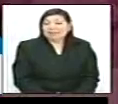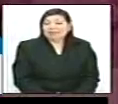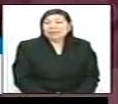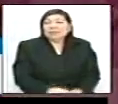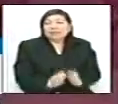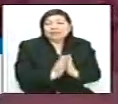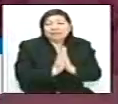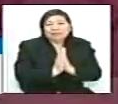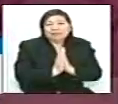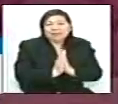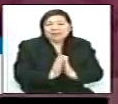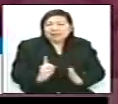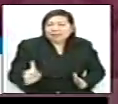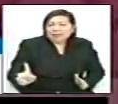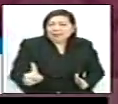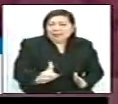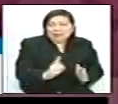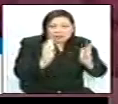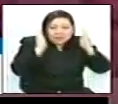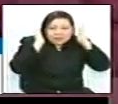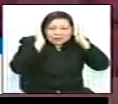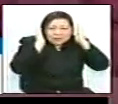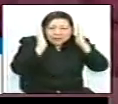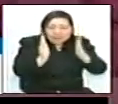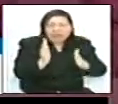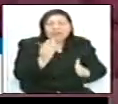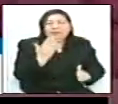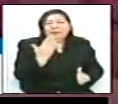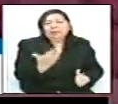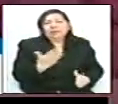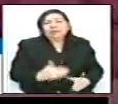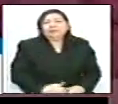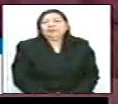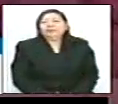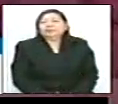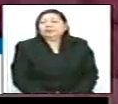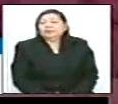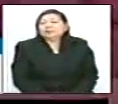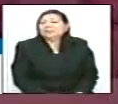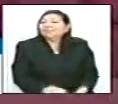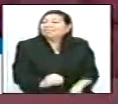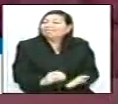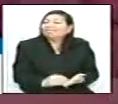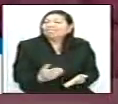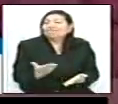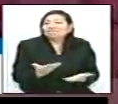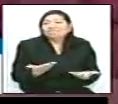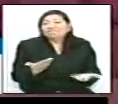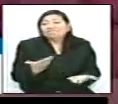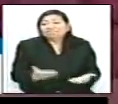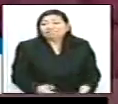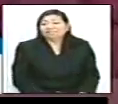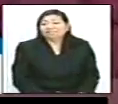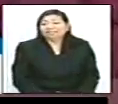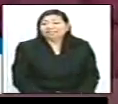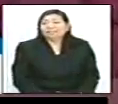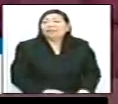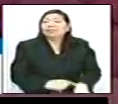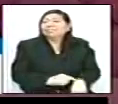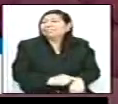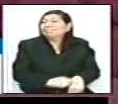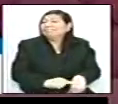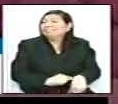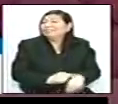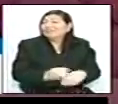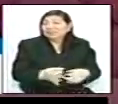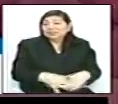a pedir, señores congresistas, por favor, centren sus pedidos. De lo contrario, sobre todo los que más piden que esto se acelere, están retrasando el